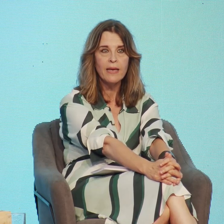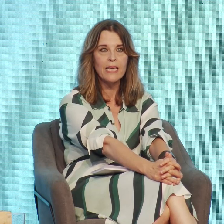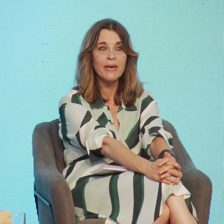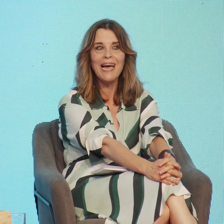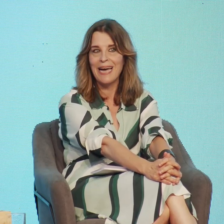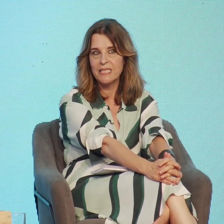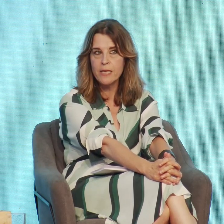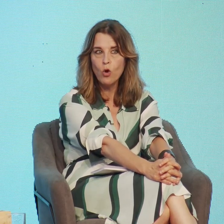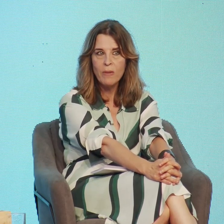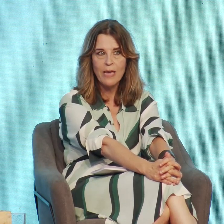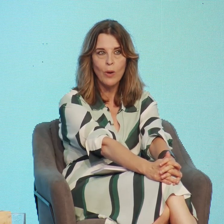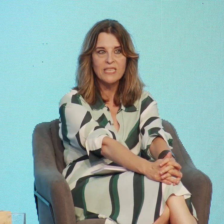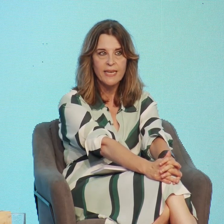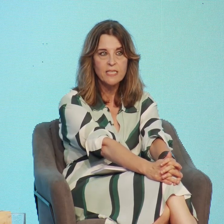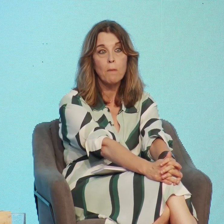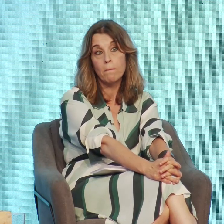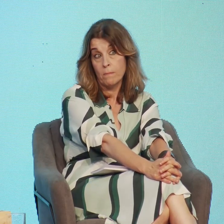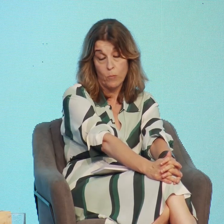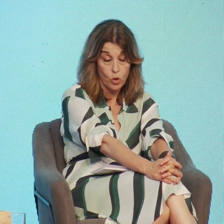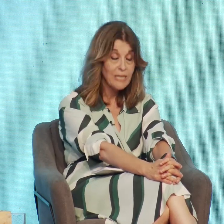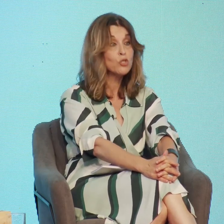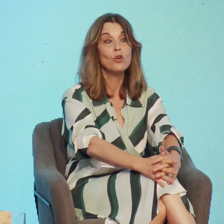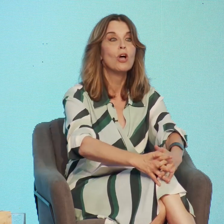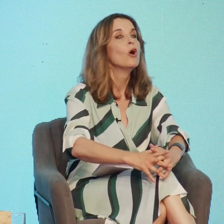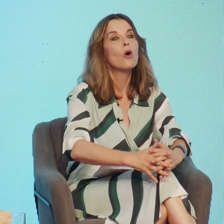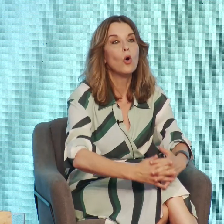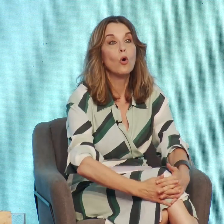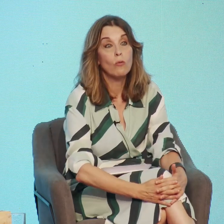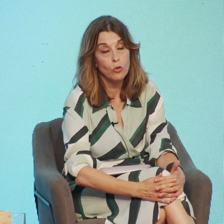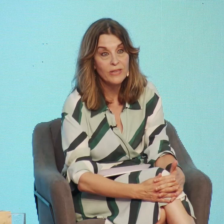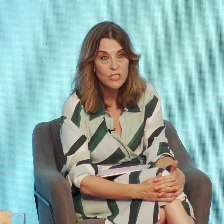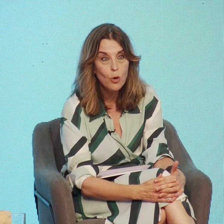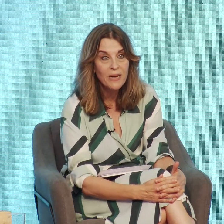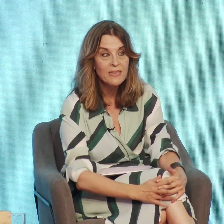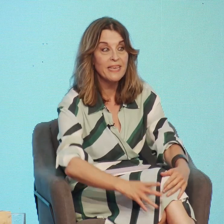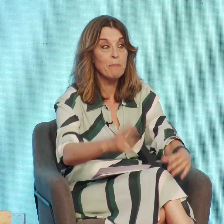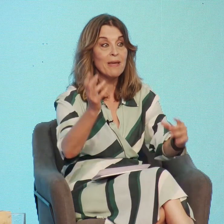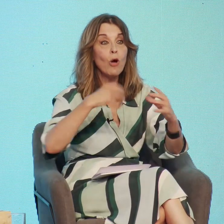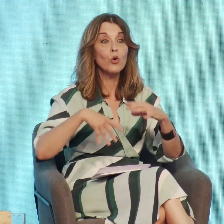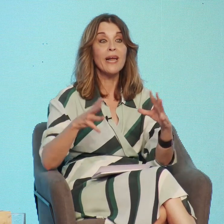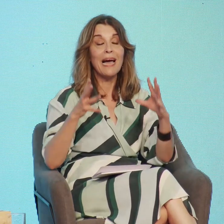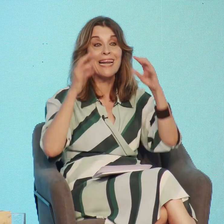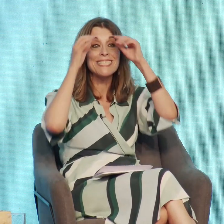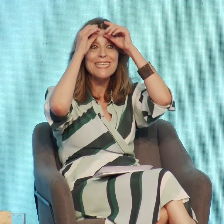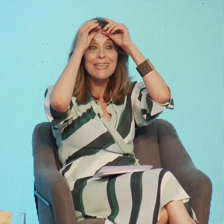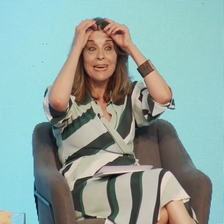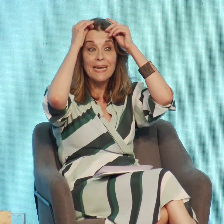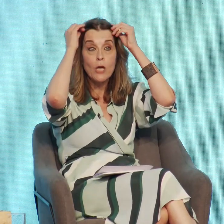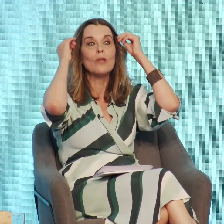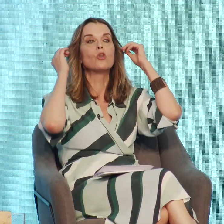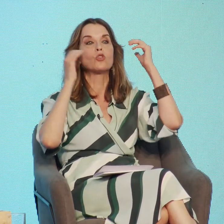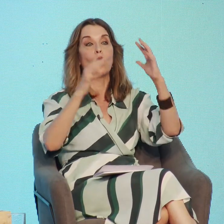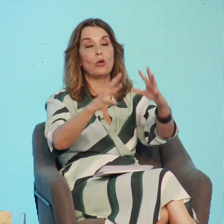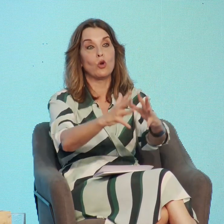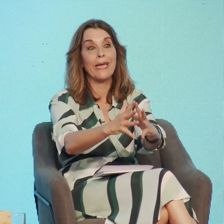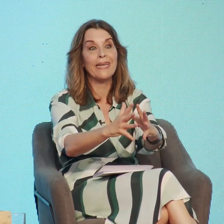tarde y venía a las 5 y media o a las 6 borracho o con 3 copas y empezaba a currar a las 7 de la tarde